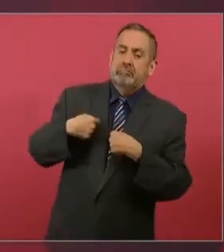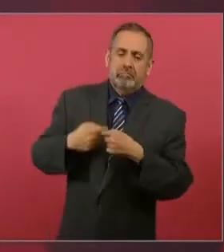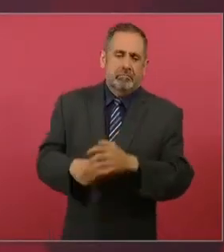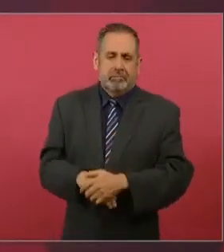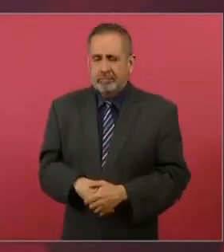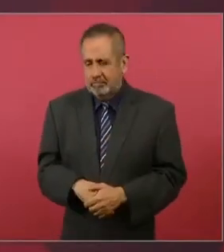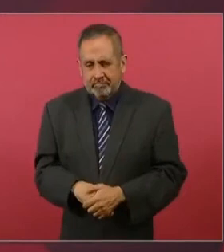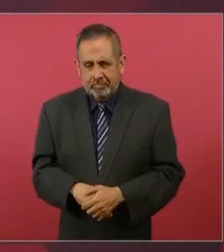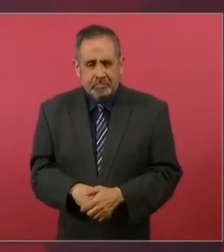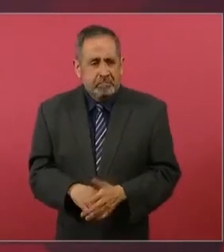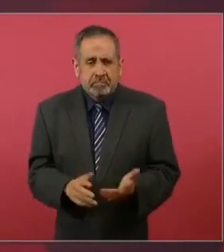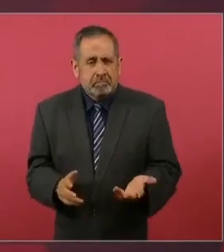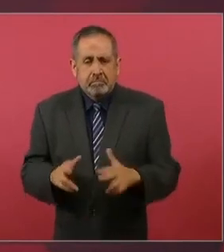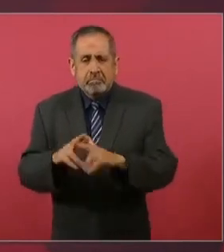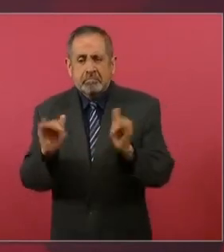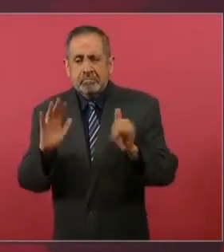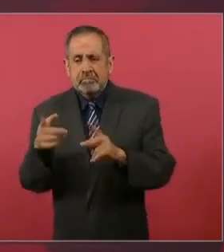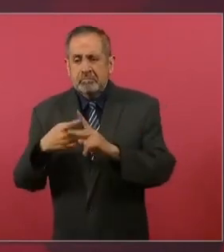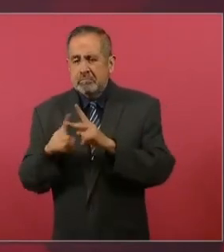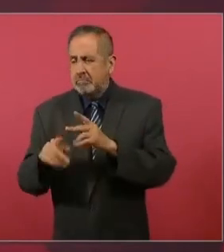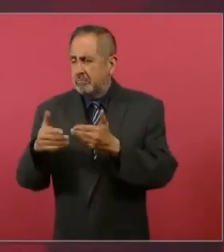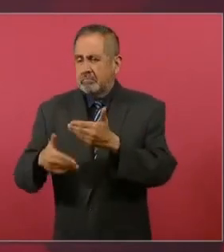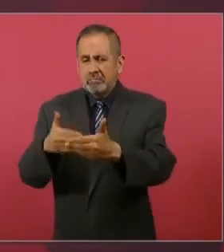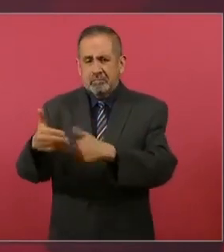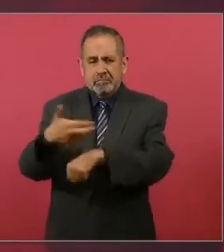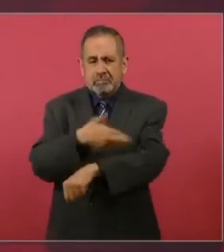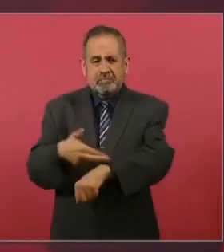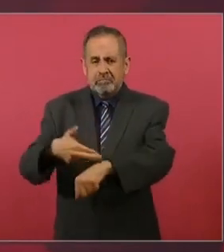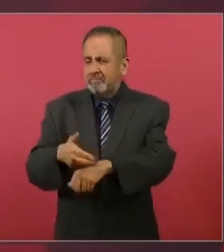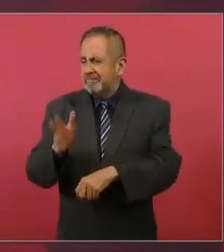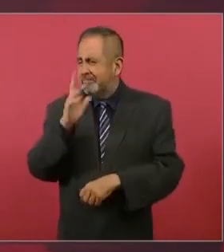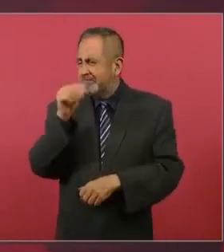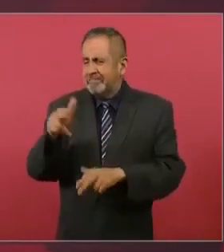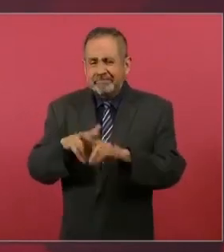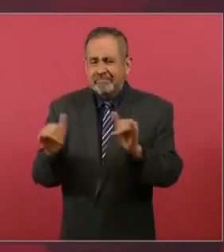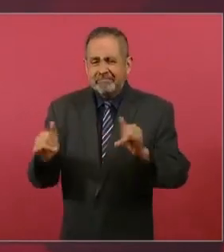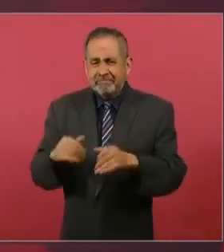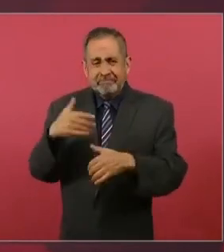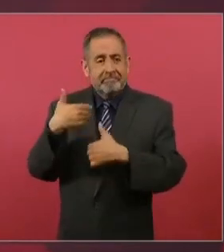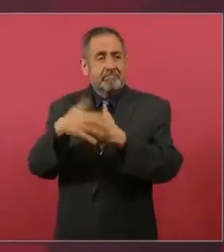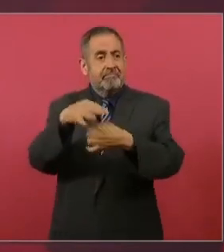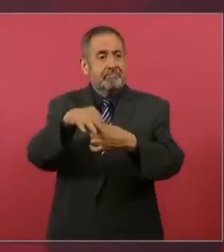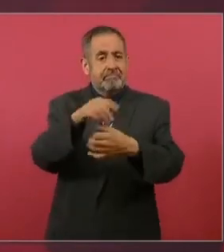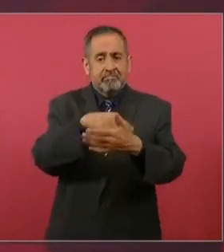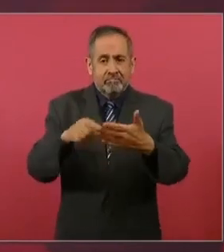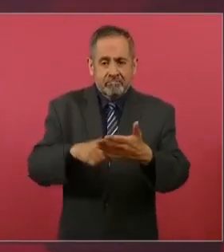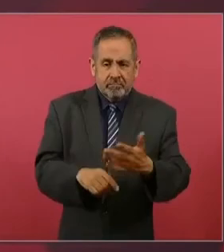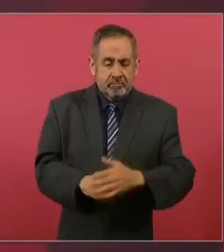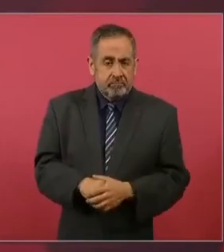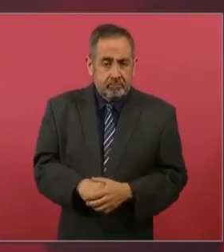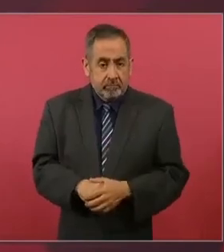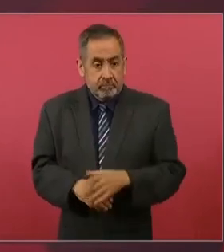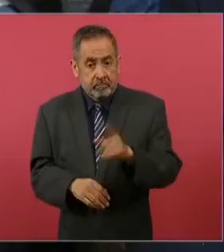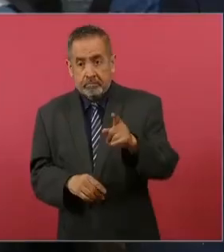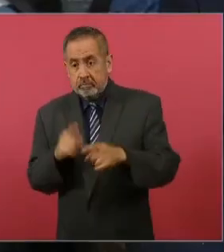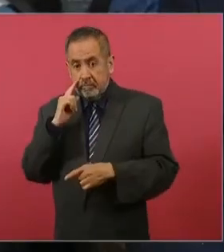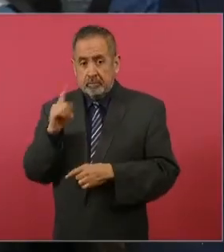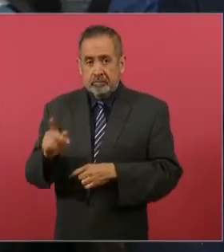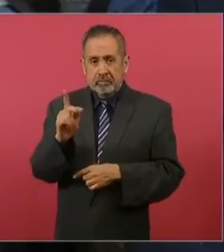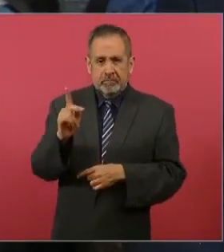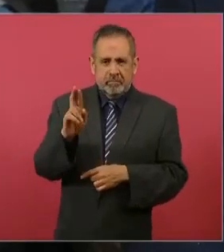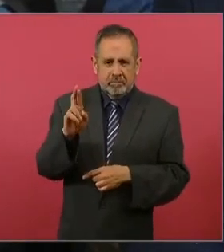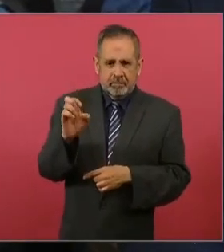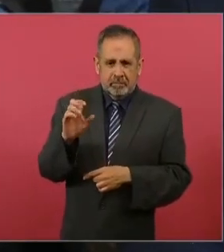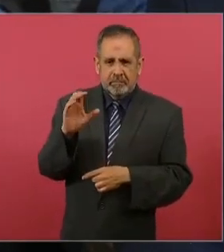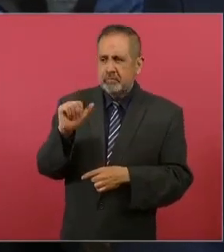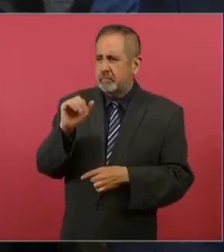ha iniciado el proceso electoral. Porque hasta se podrían tomar los tiempos de precampaña